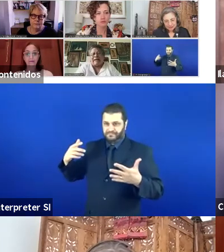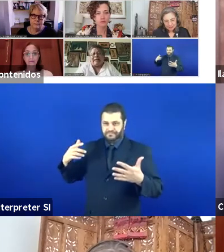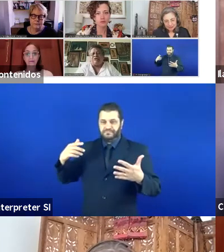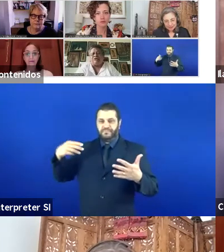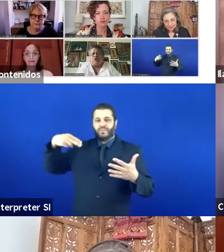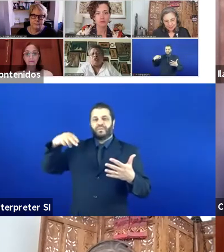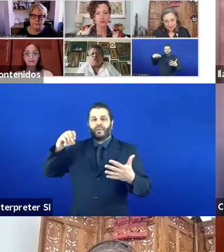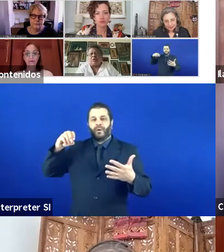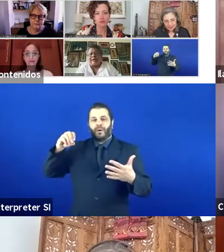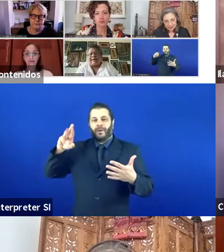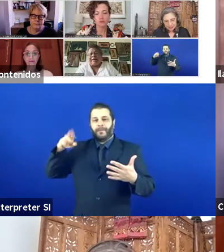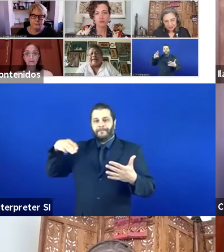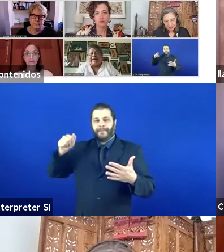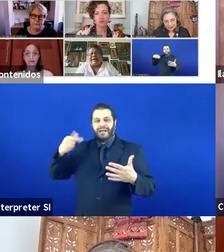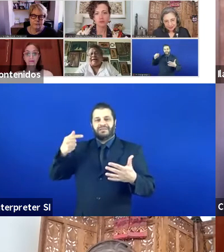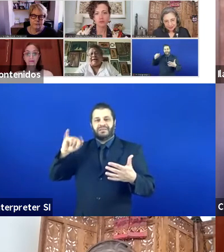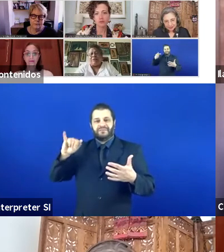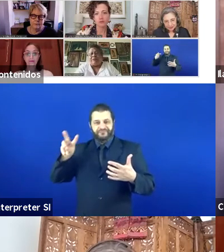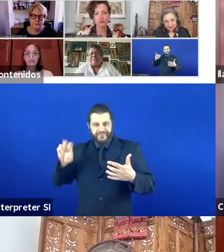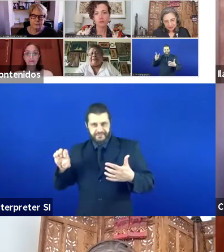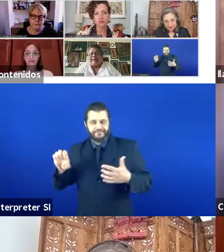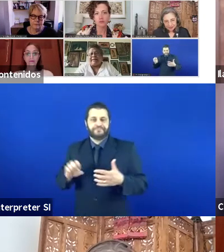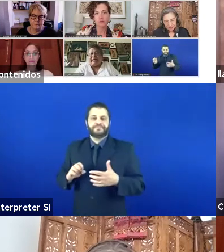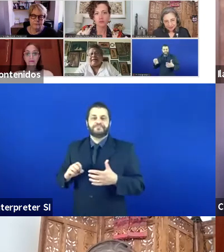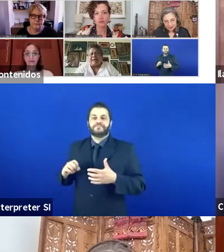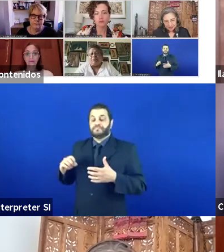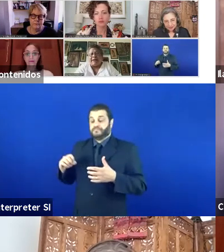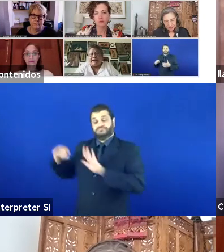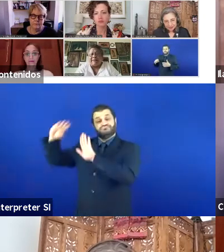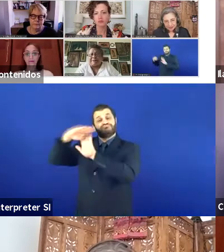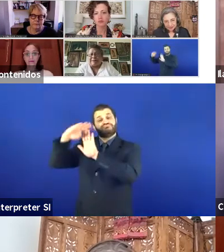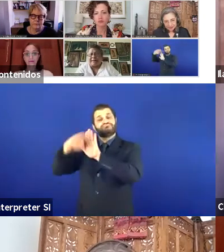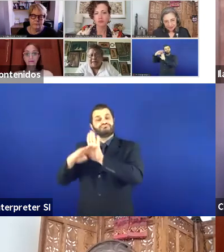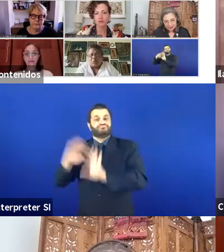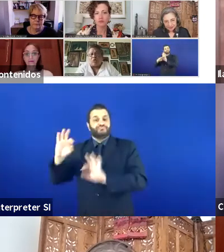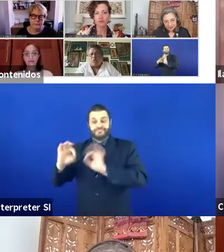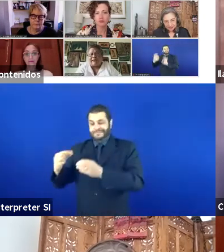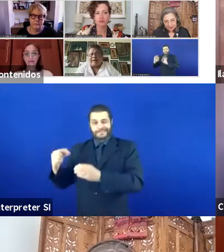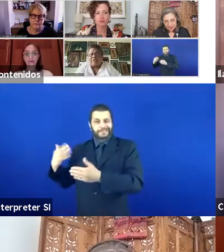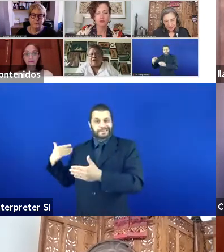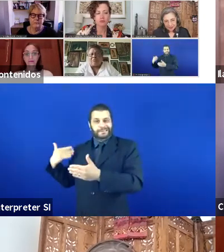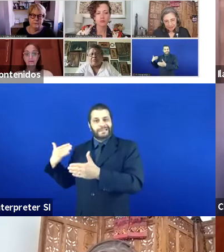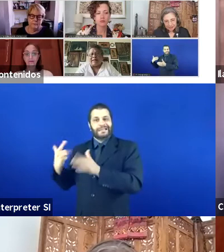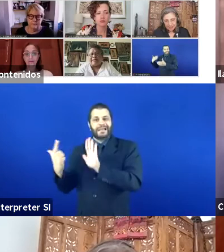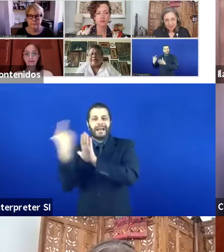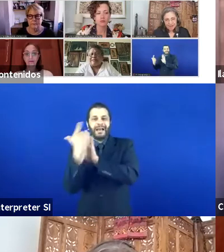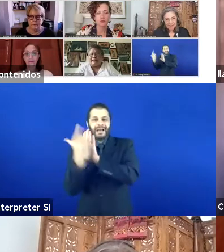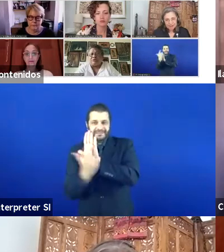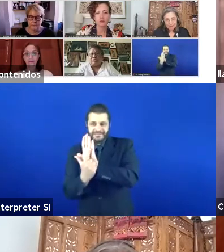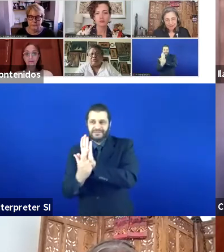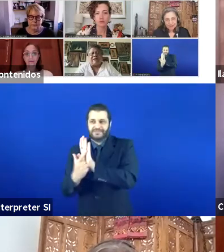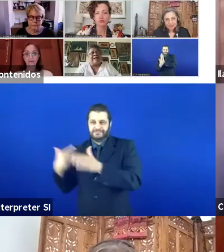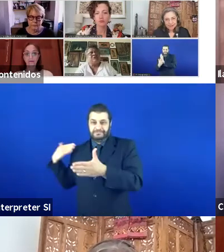El hecho es que en las últimas décadas las mujeres hemos conquistado importantes